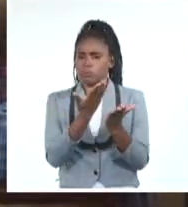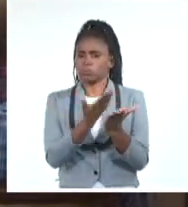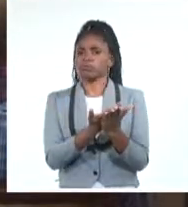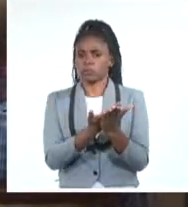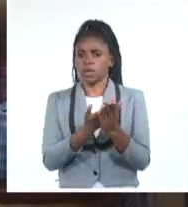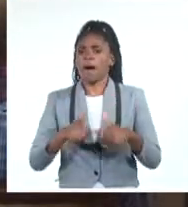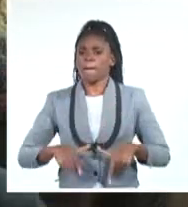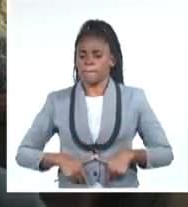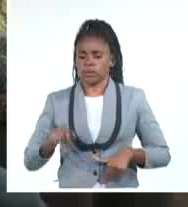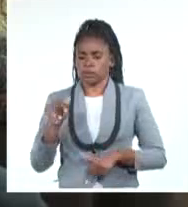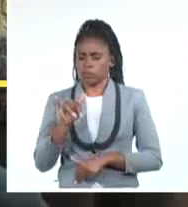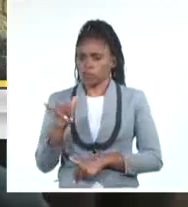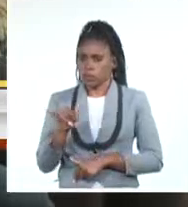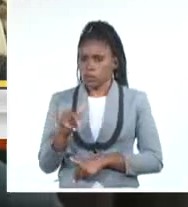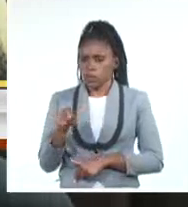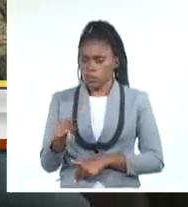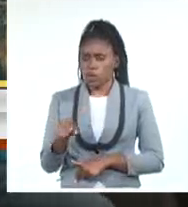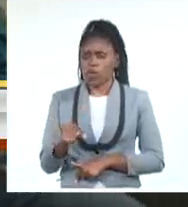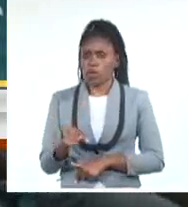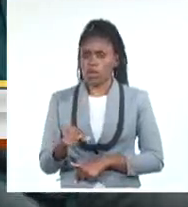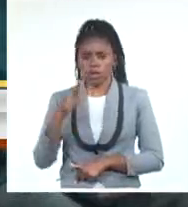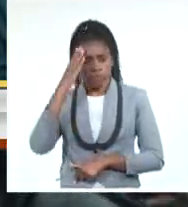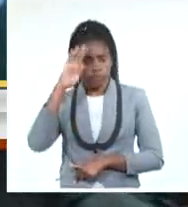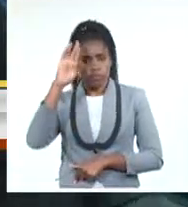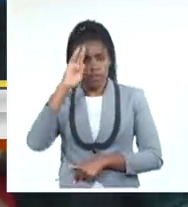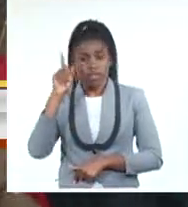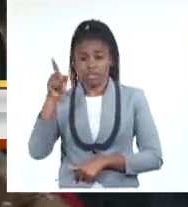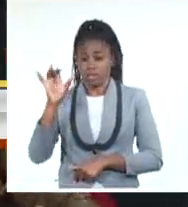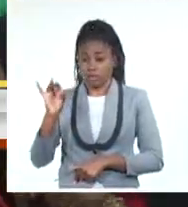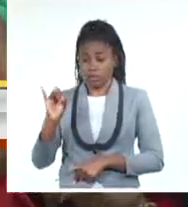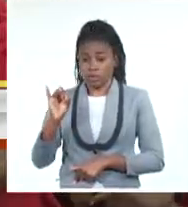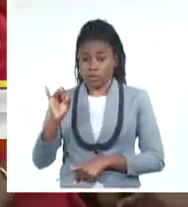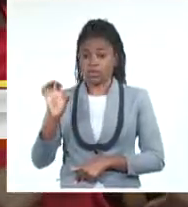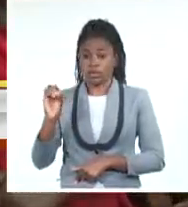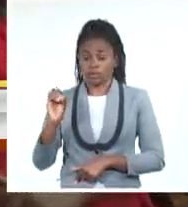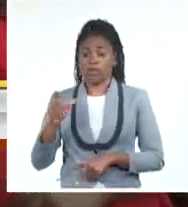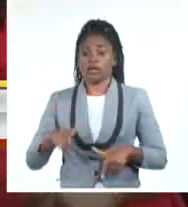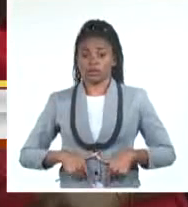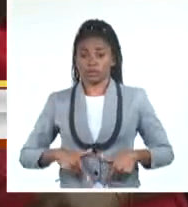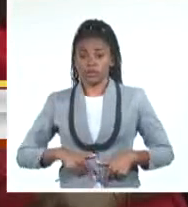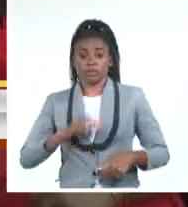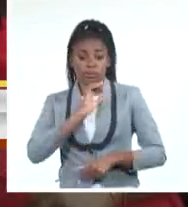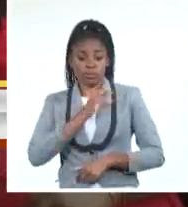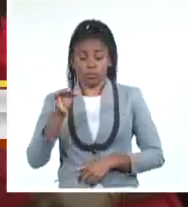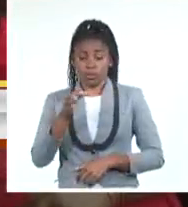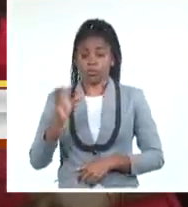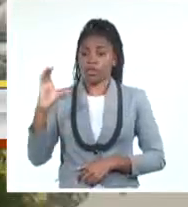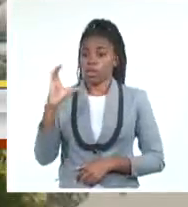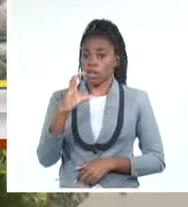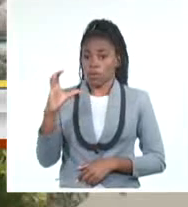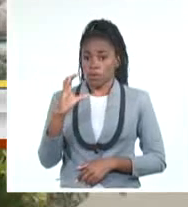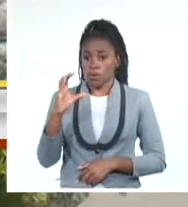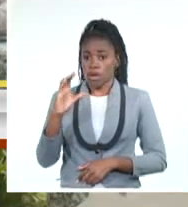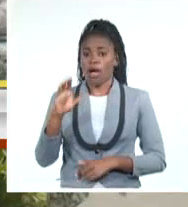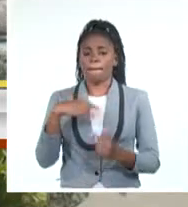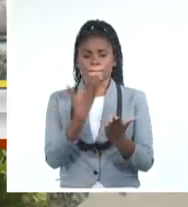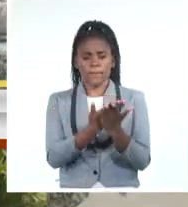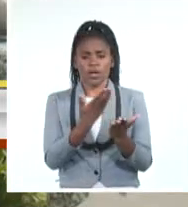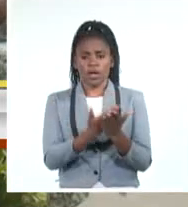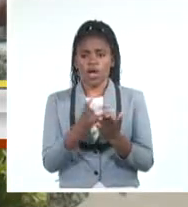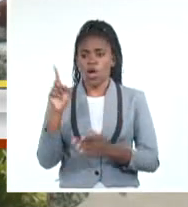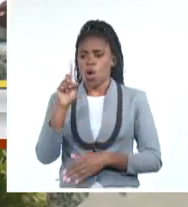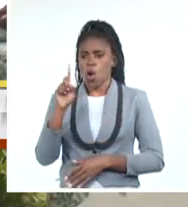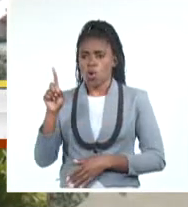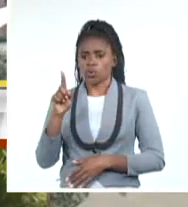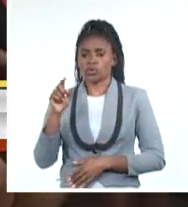a diputados al parlamento cubano 160 delegados de circunscripción del municipio de Camagüey nominaron a once agramontinos que